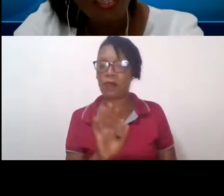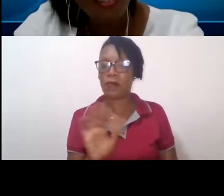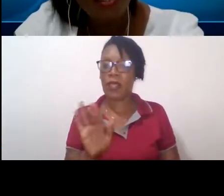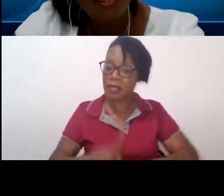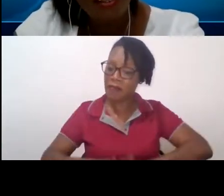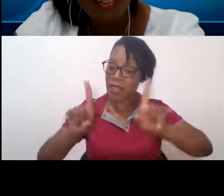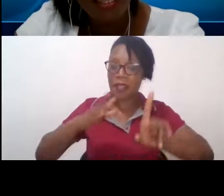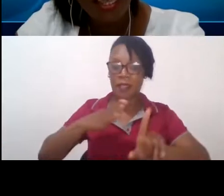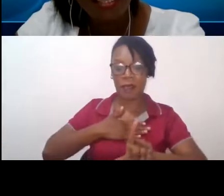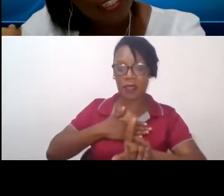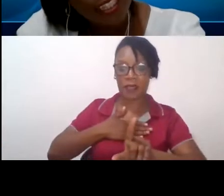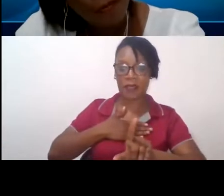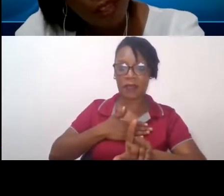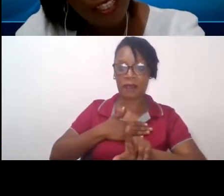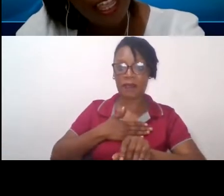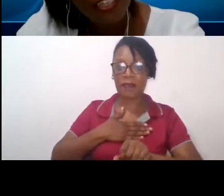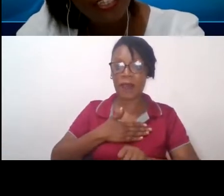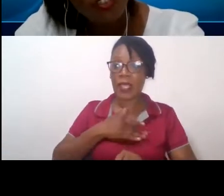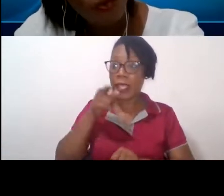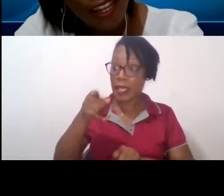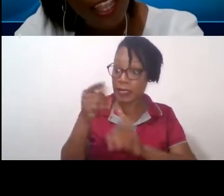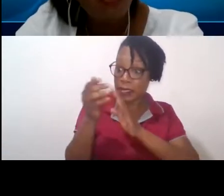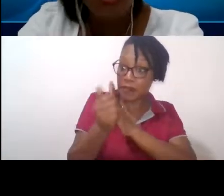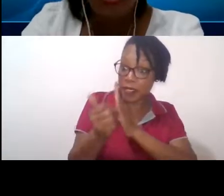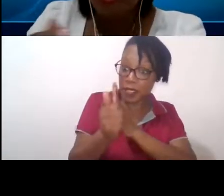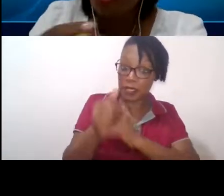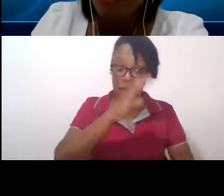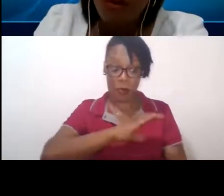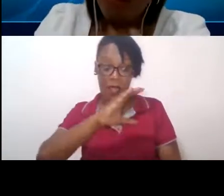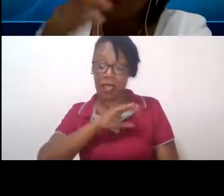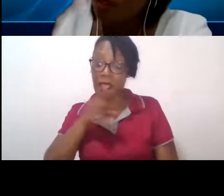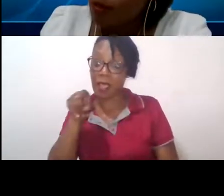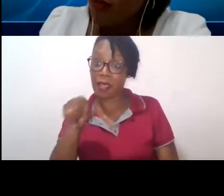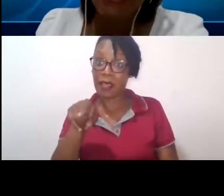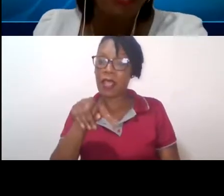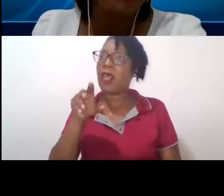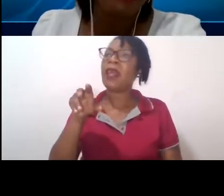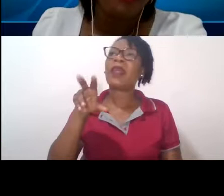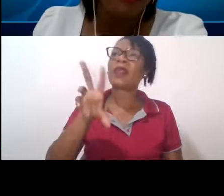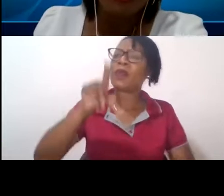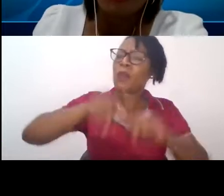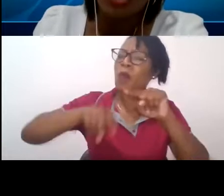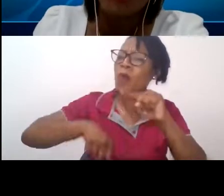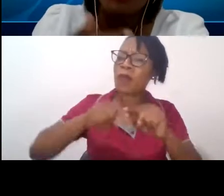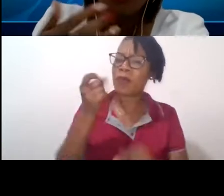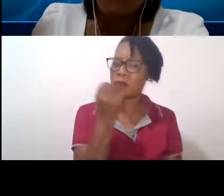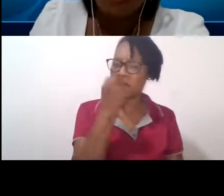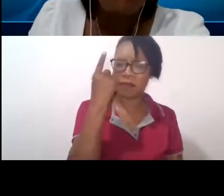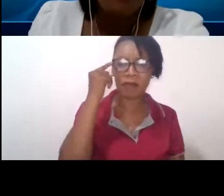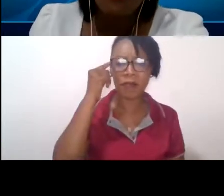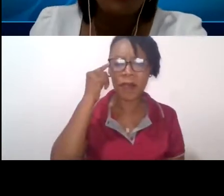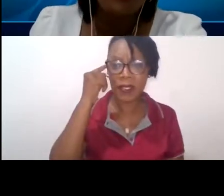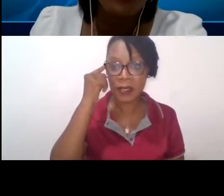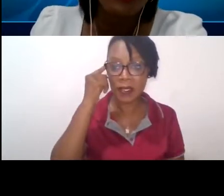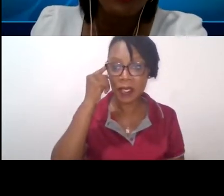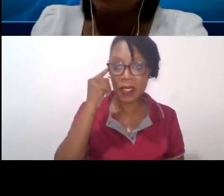mí, y que esas capacidades, esas cualidades, porque tampoco podemos pensar que los chicos que vienen